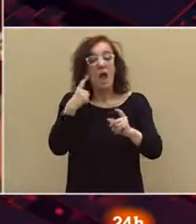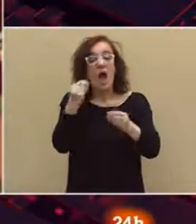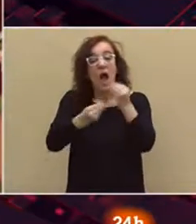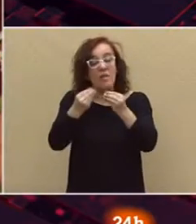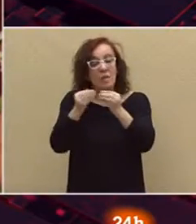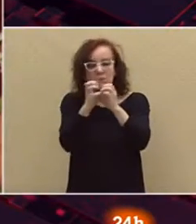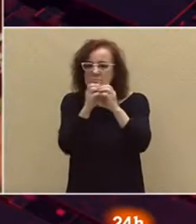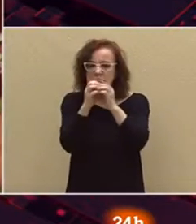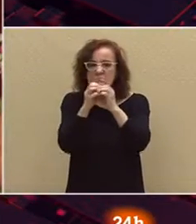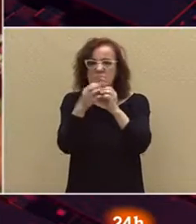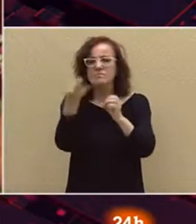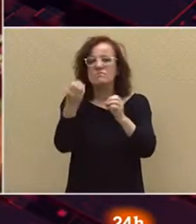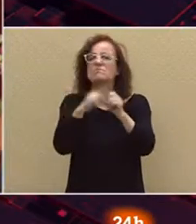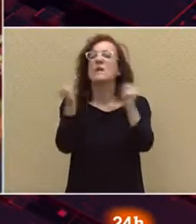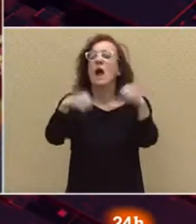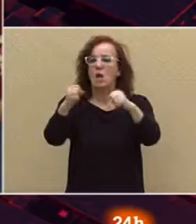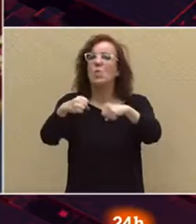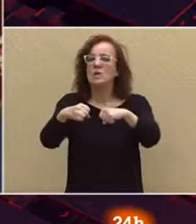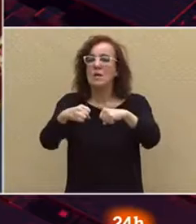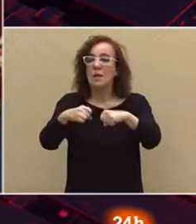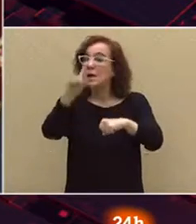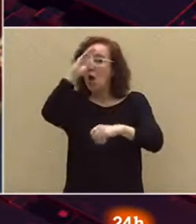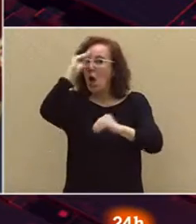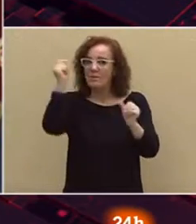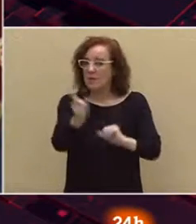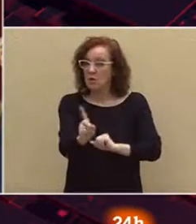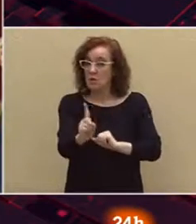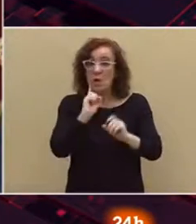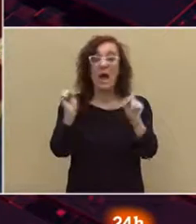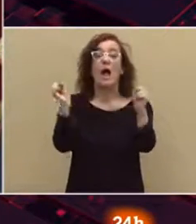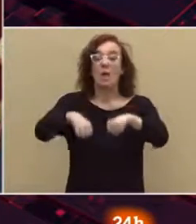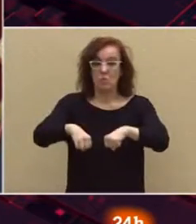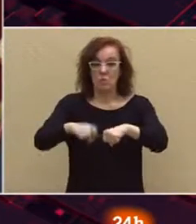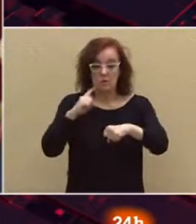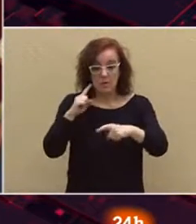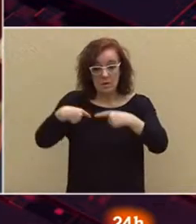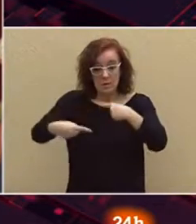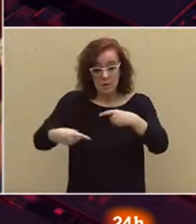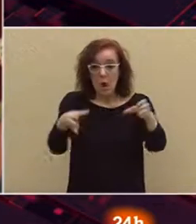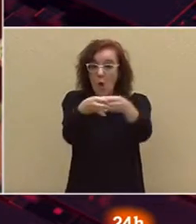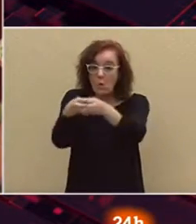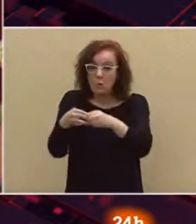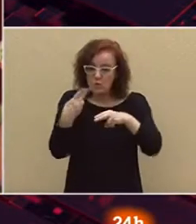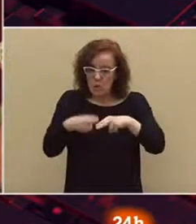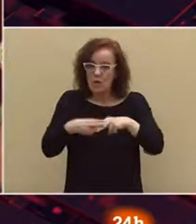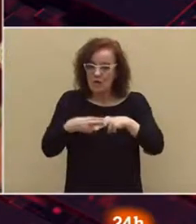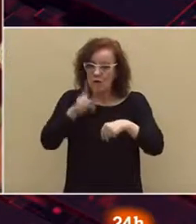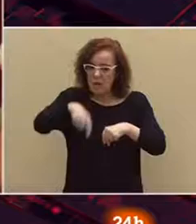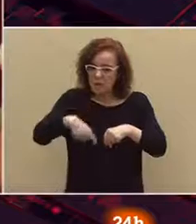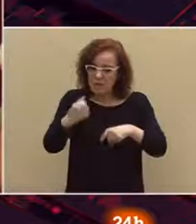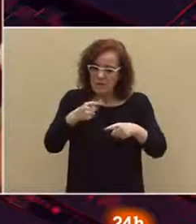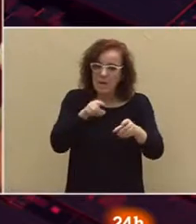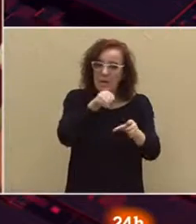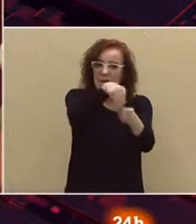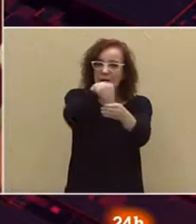necesariamente a acuerdos. Pero sin olvidar que los acuerdos trascienden a los partidos políticos y que deben valer para hacer más